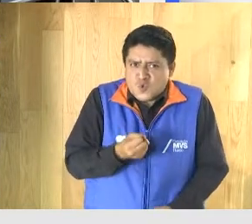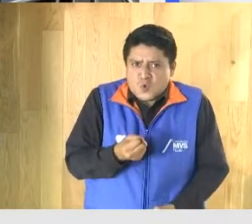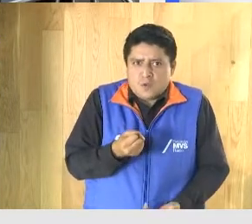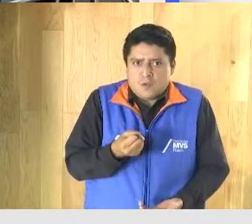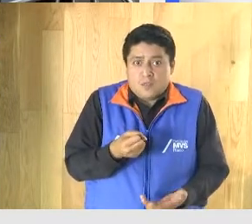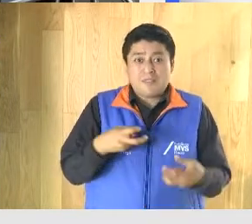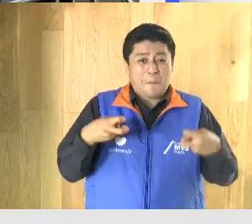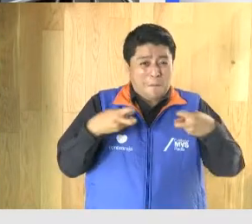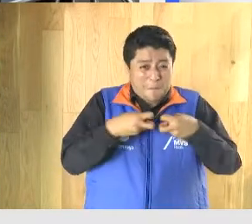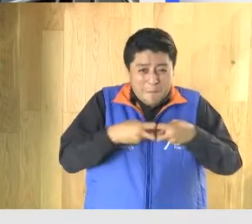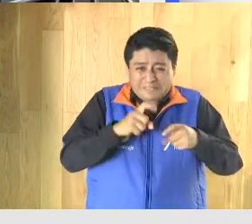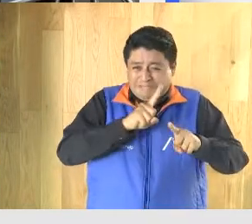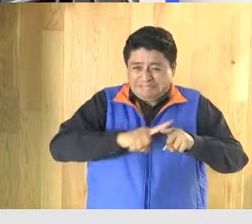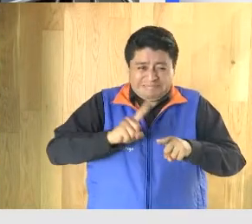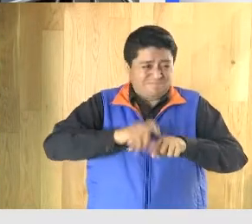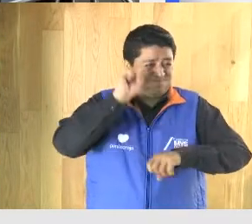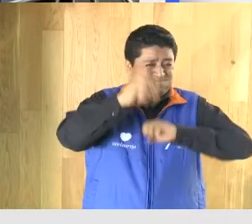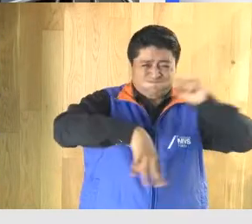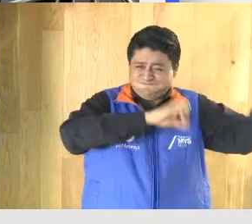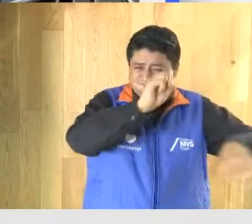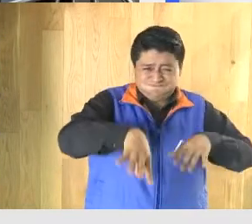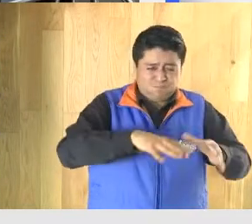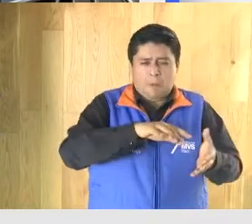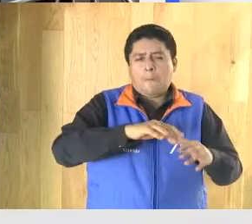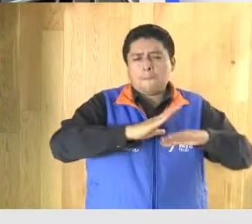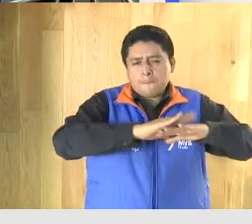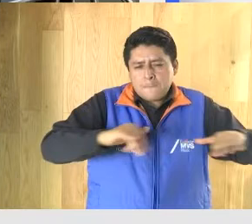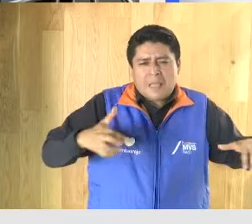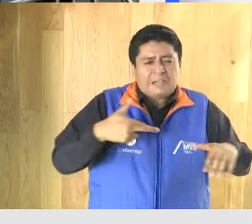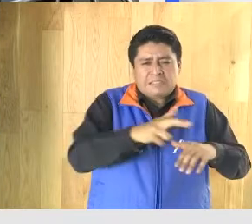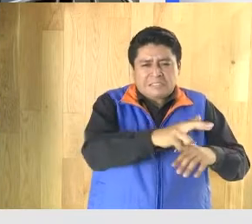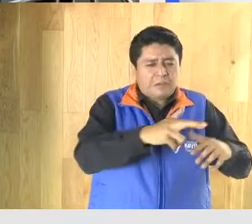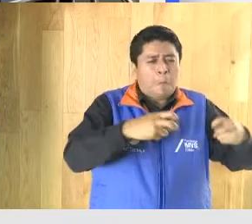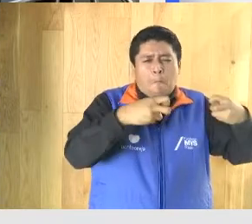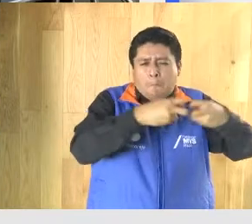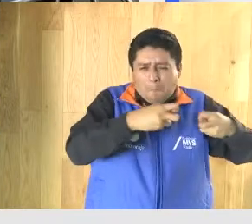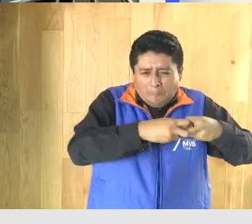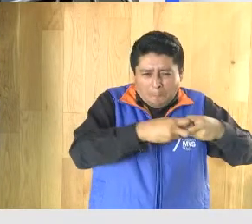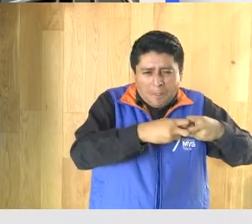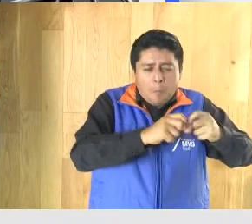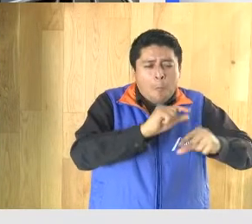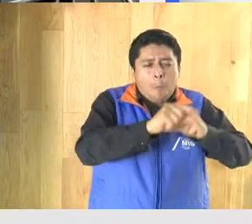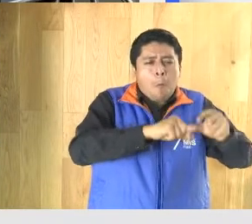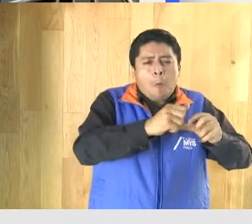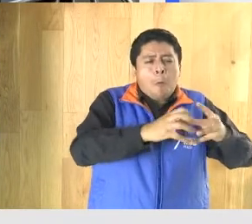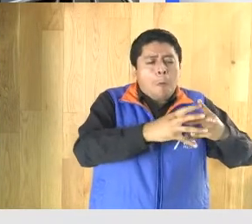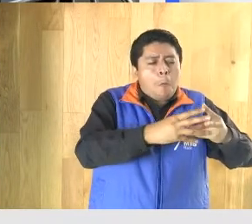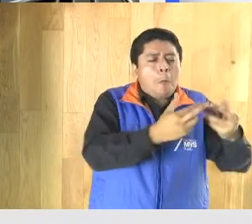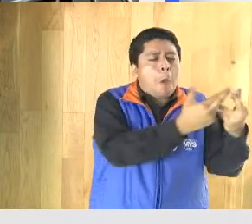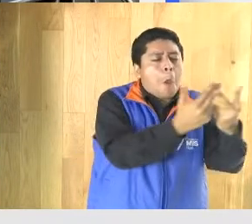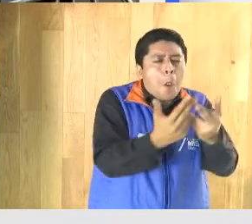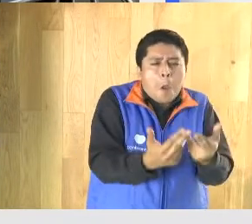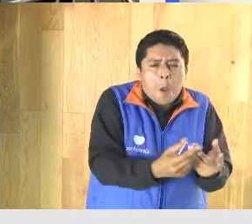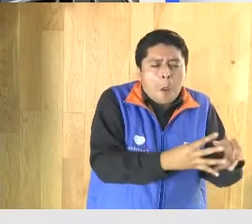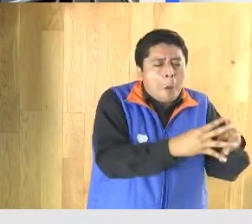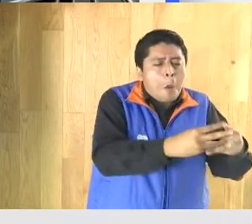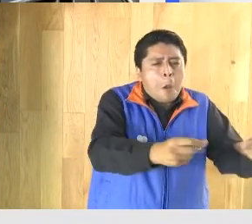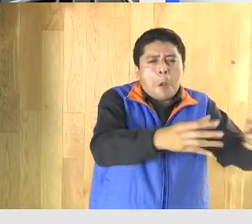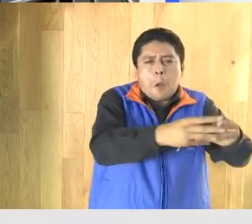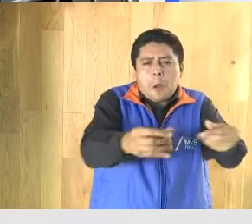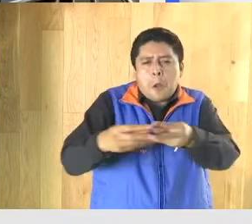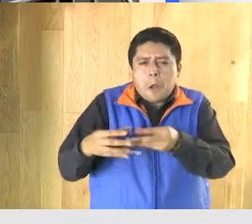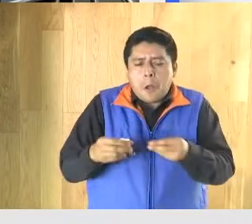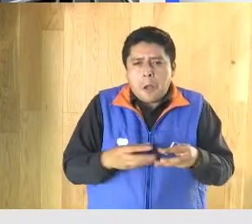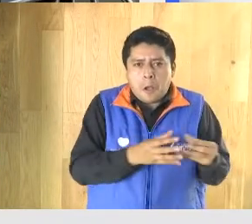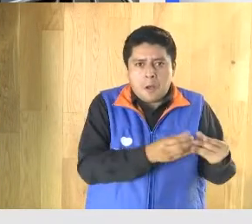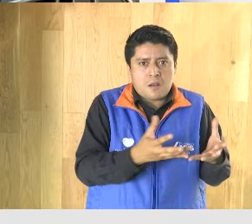plásticos vertidos tanto a ríos como a mares se han ido descomponiendo en microplásticos, y a día de hoy hay pocos sitios en el planeta, ¿no?, que podamos